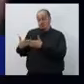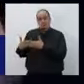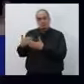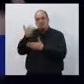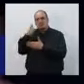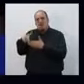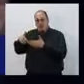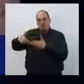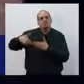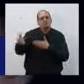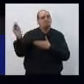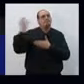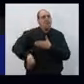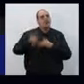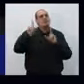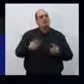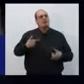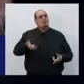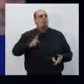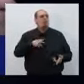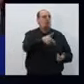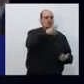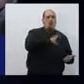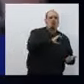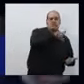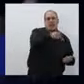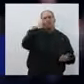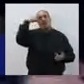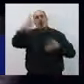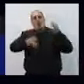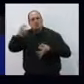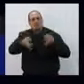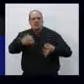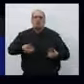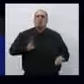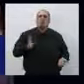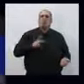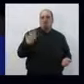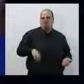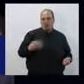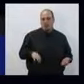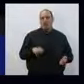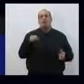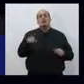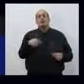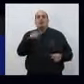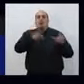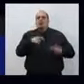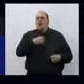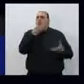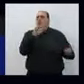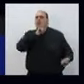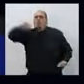capacitación de las comisarías sin la justicia más reacción y más simpleza para tomar las denuncias y que cualquiera pueda hacer la denuncia